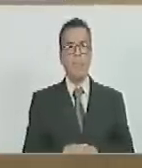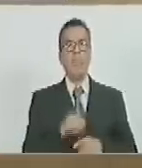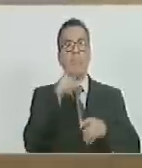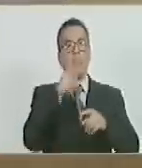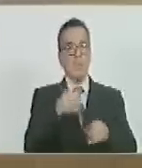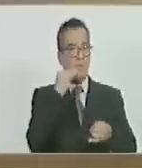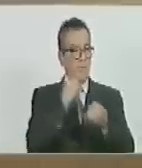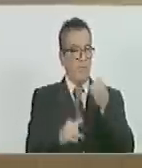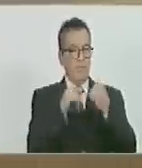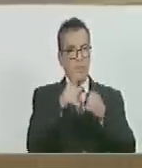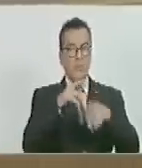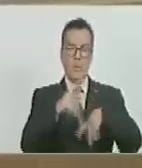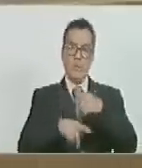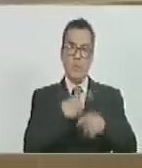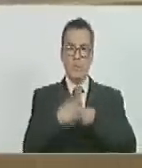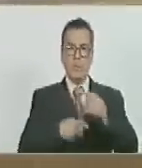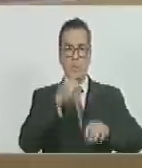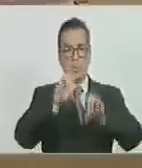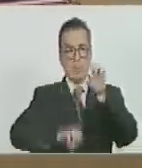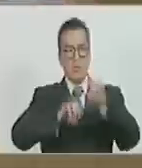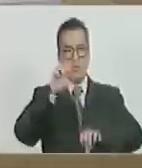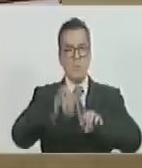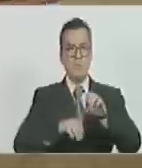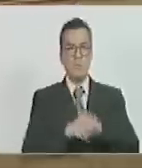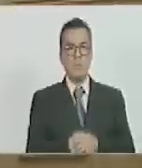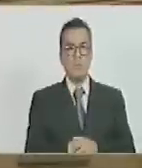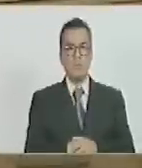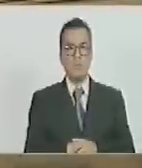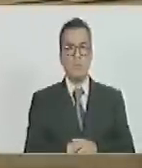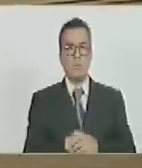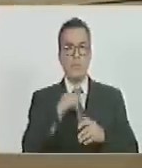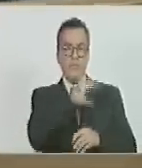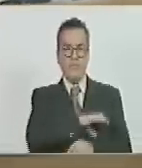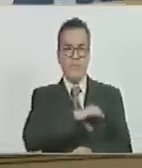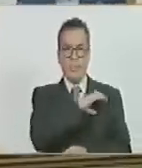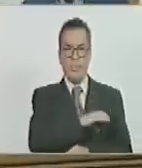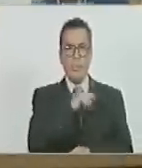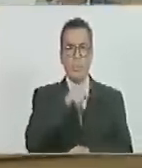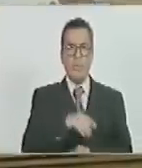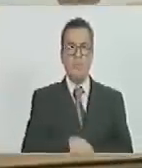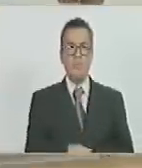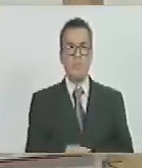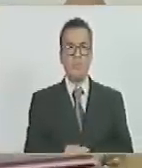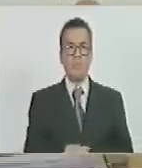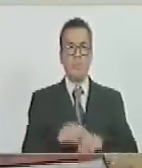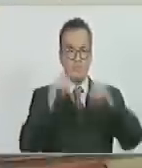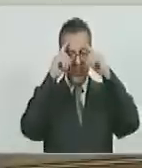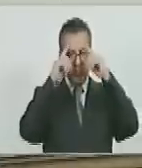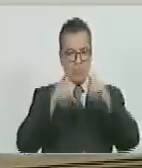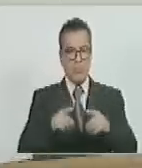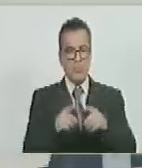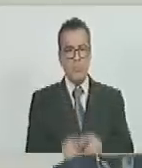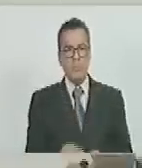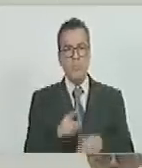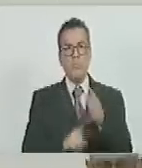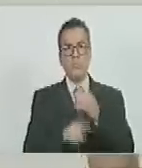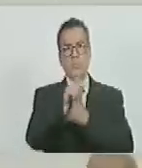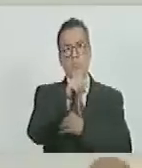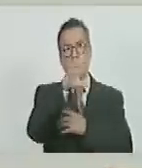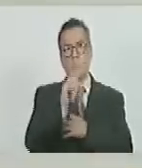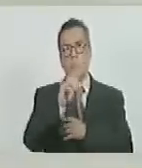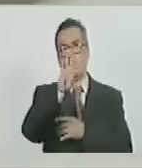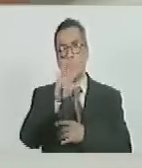vez concluido el proceso de evaluación, el comité determina que hay